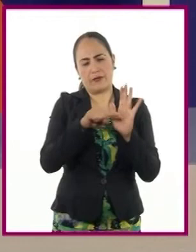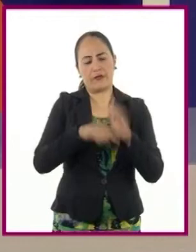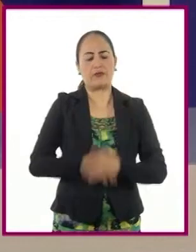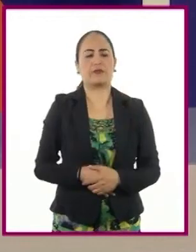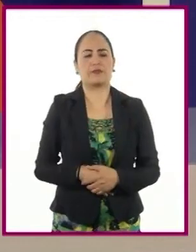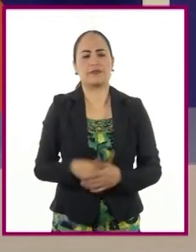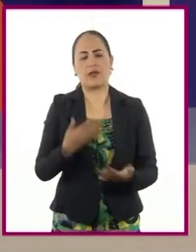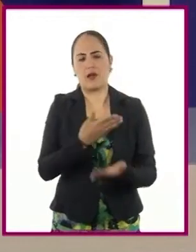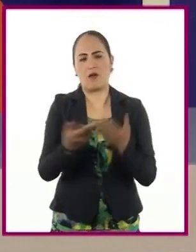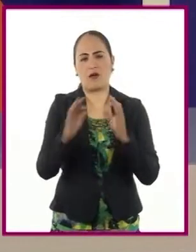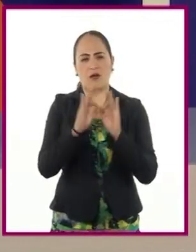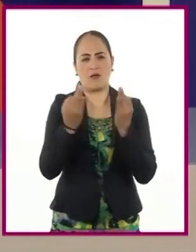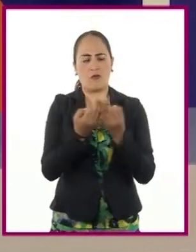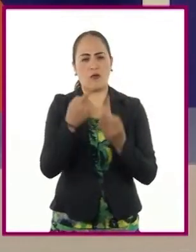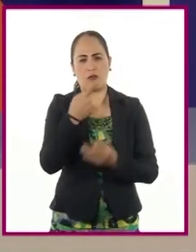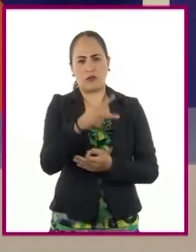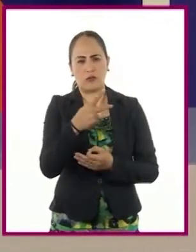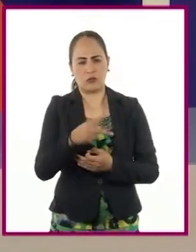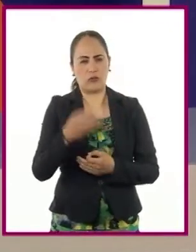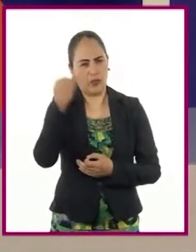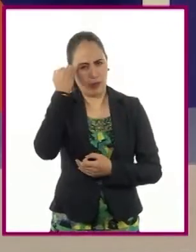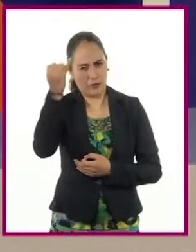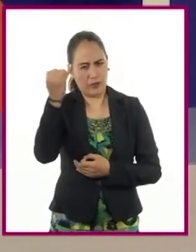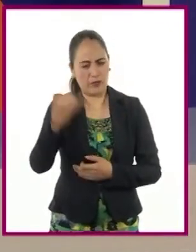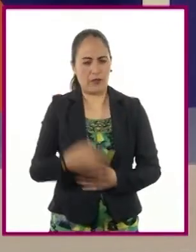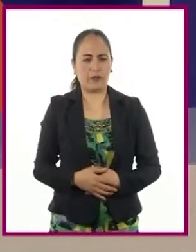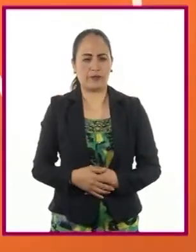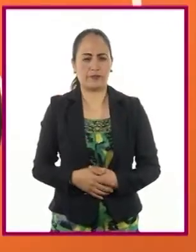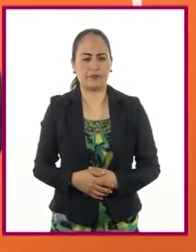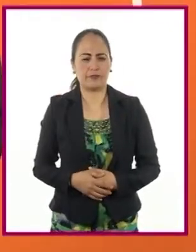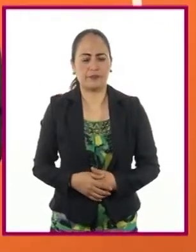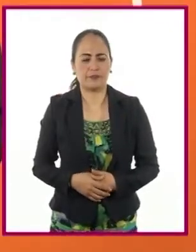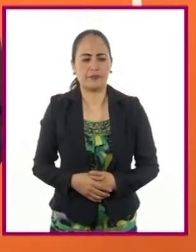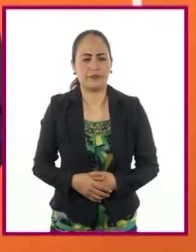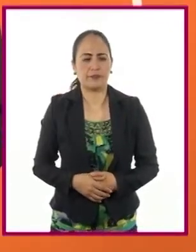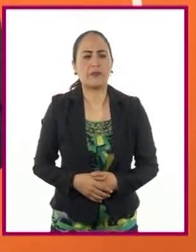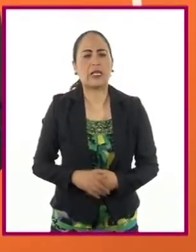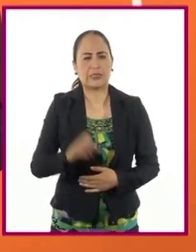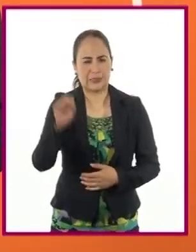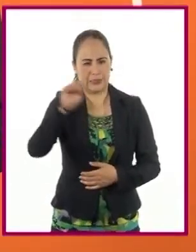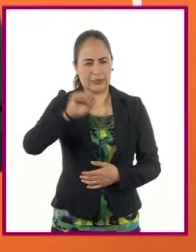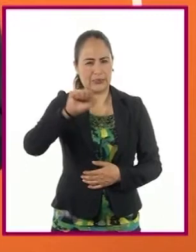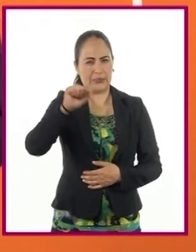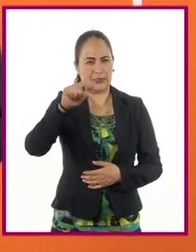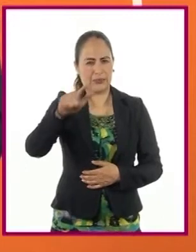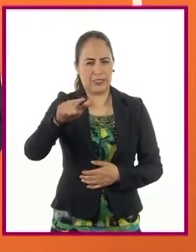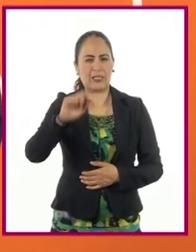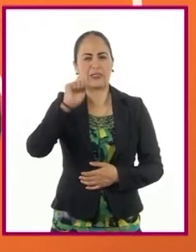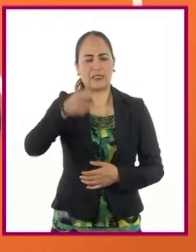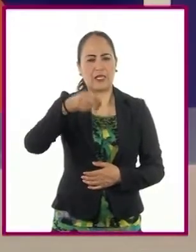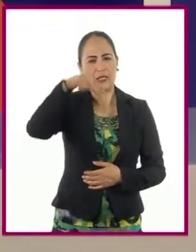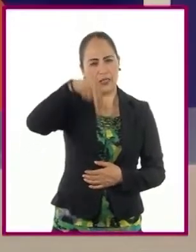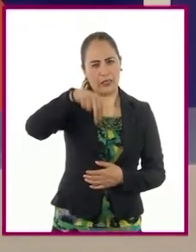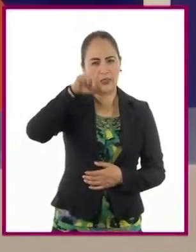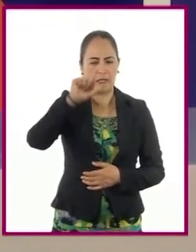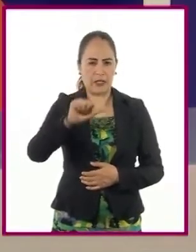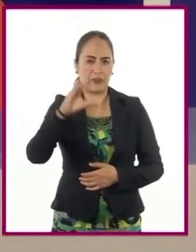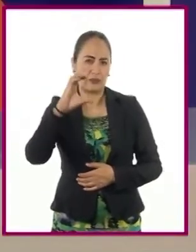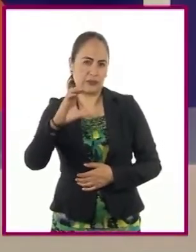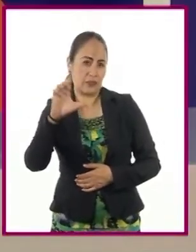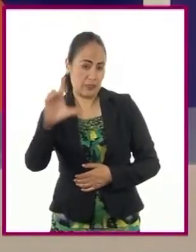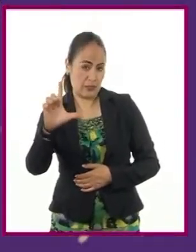al modelo de Niels Bohr y pensemos en la sal, cuya fórmula química es NaCl.